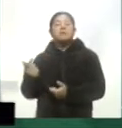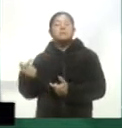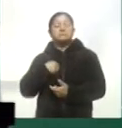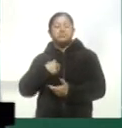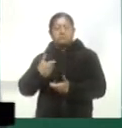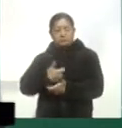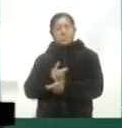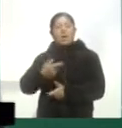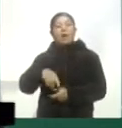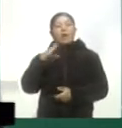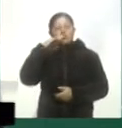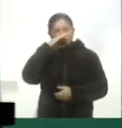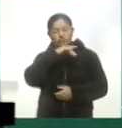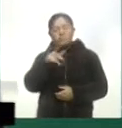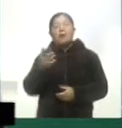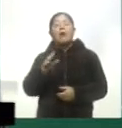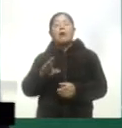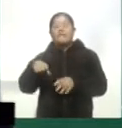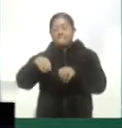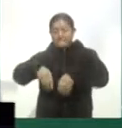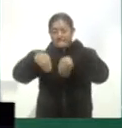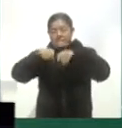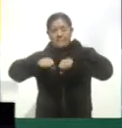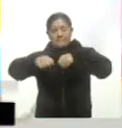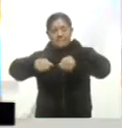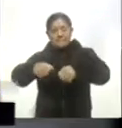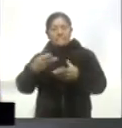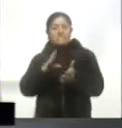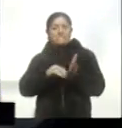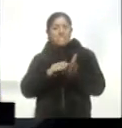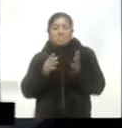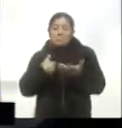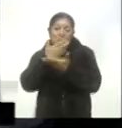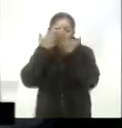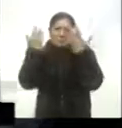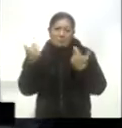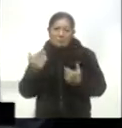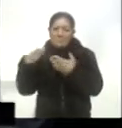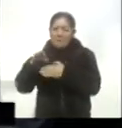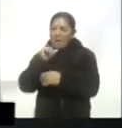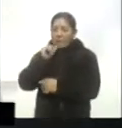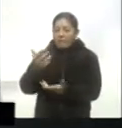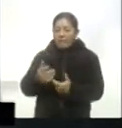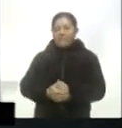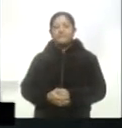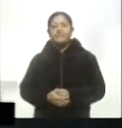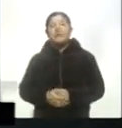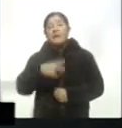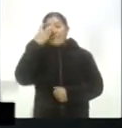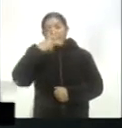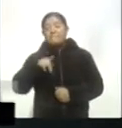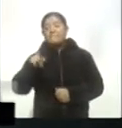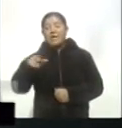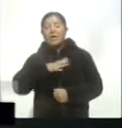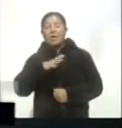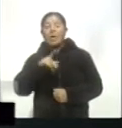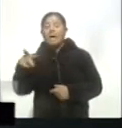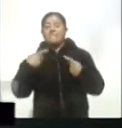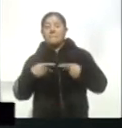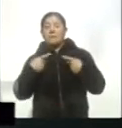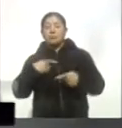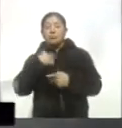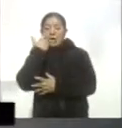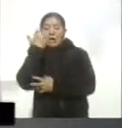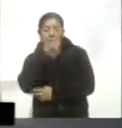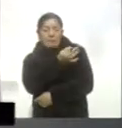ni por qué se entregó en bolsas de papel y no por depósito bancario. México comenzará en septiembre a aplicar en voluntarios la vacuna experimental